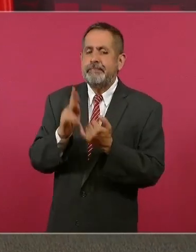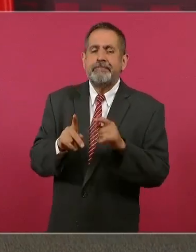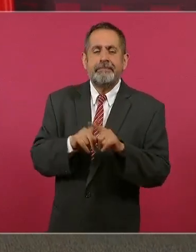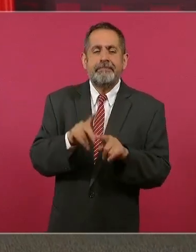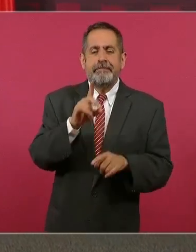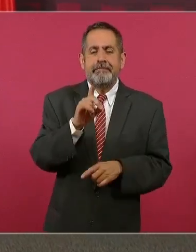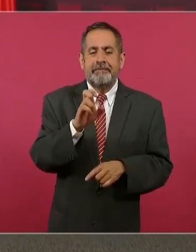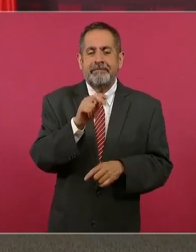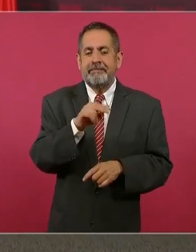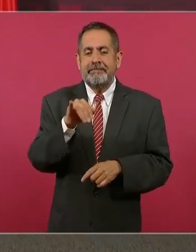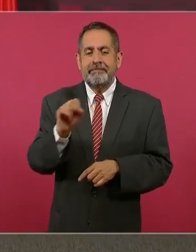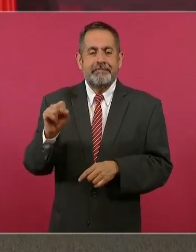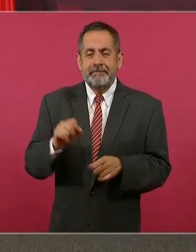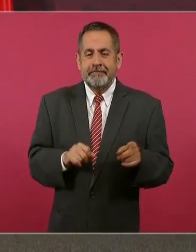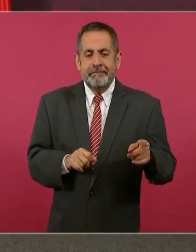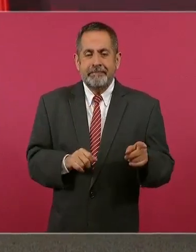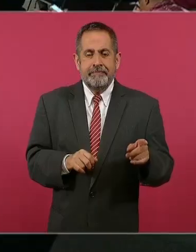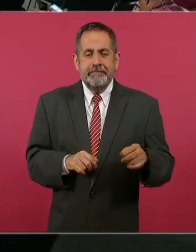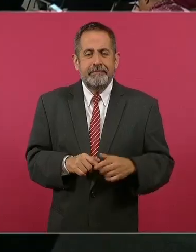Denise,